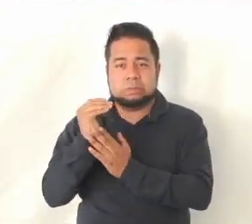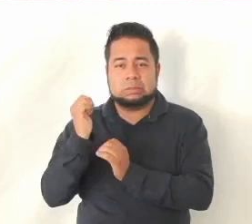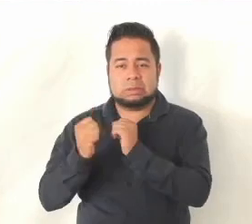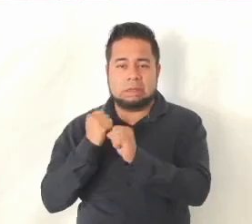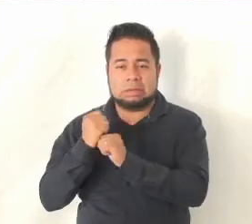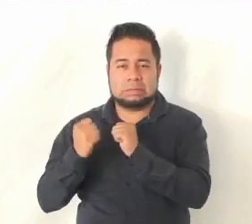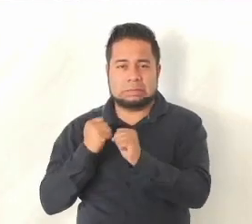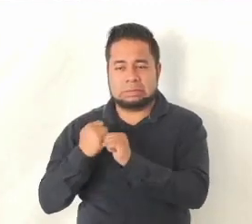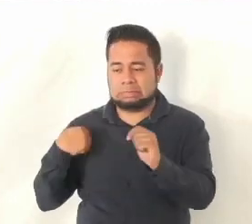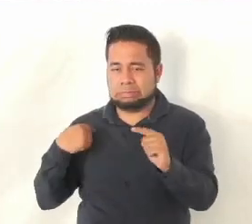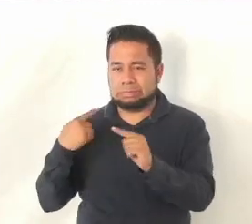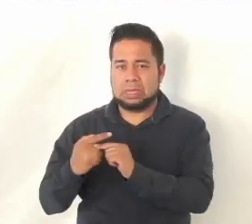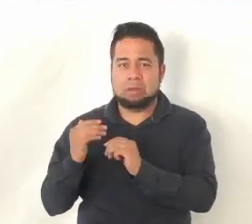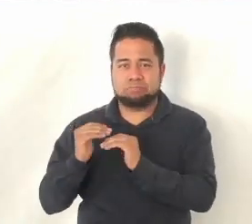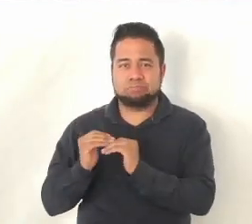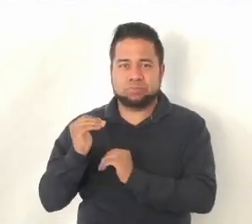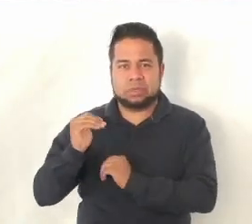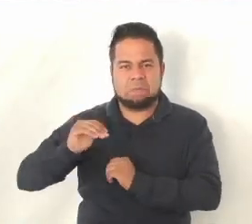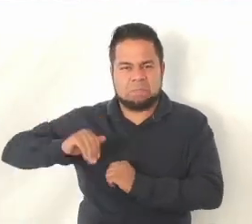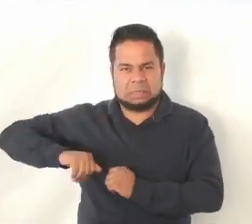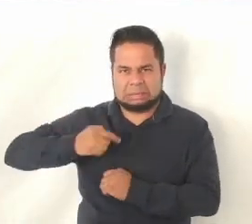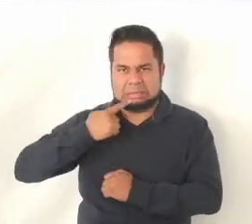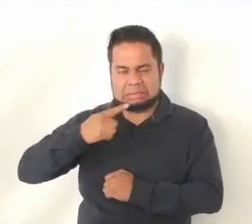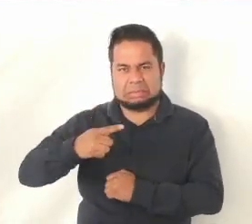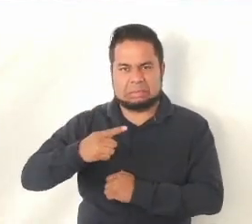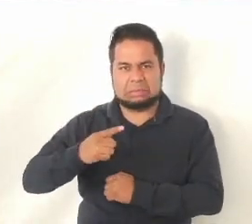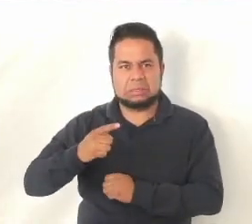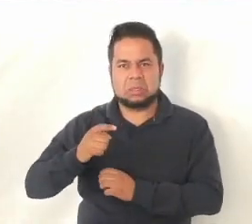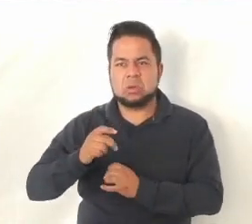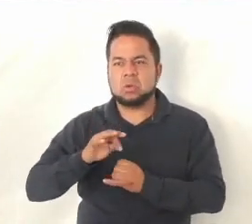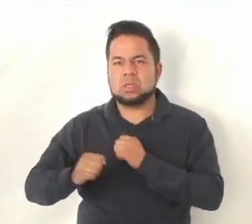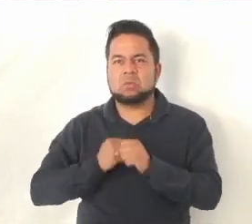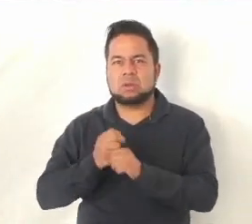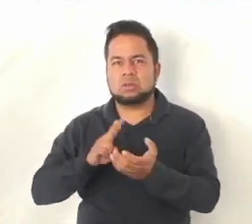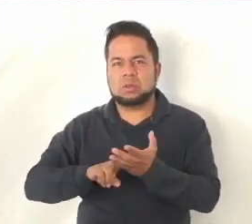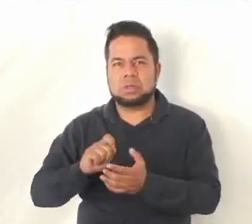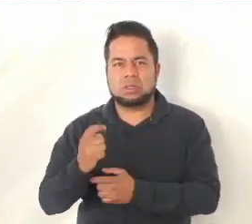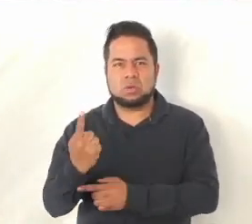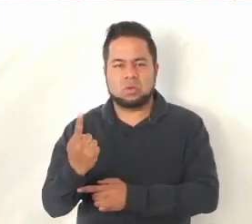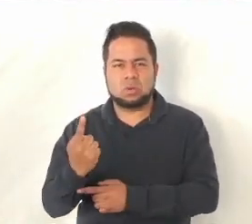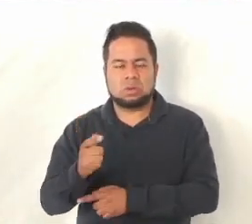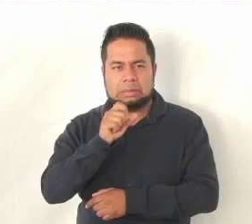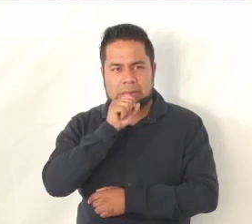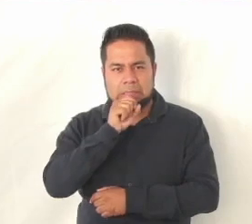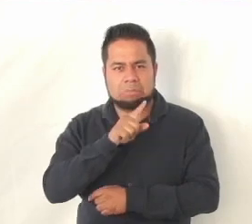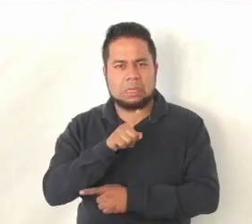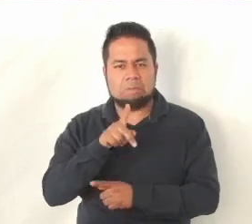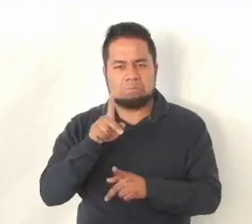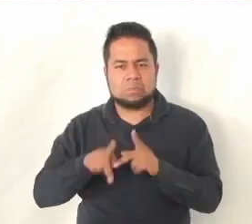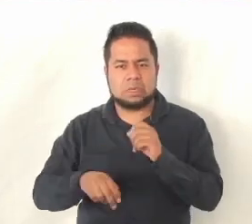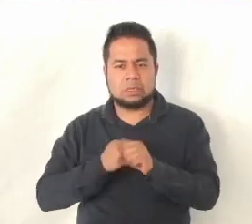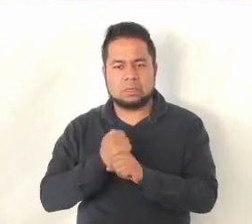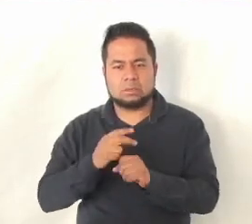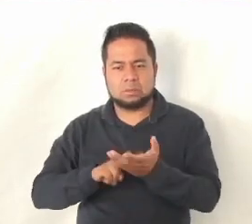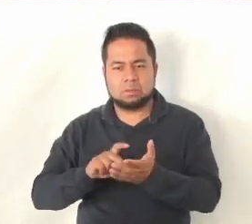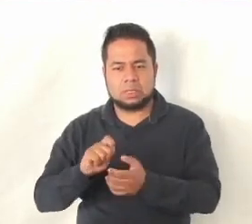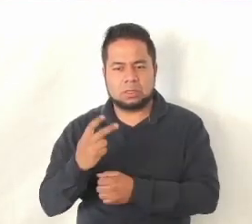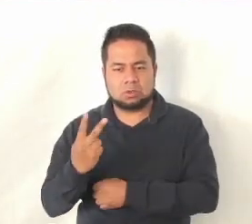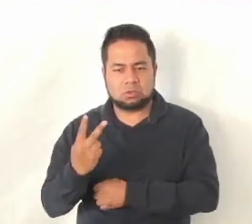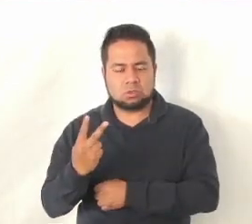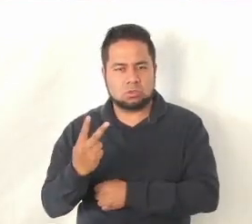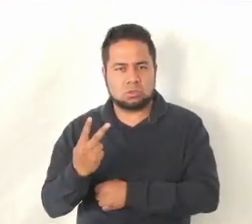por decirle un dato más reciente le comento que a finales del 2021 y lo que va de este 2022